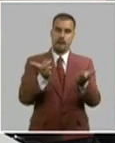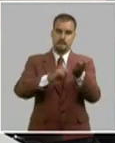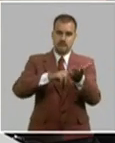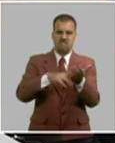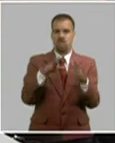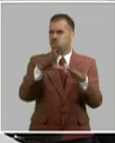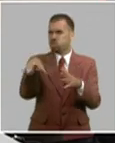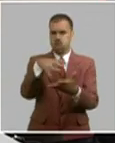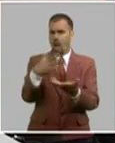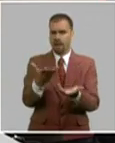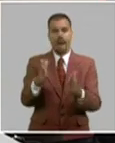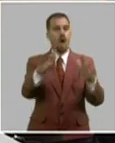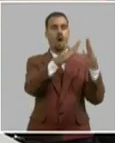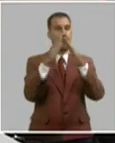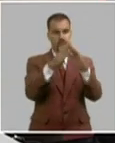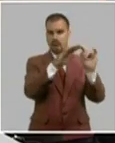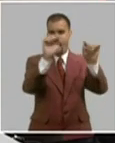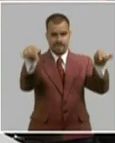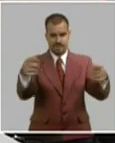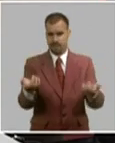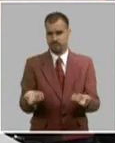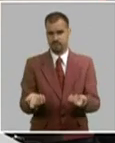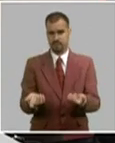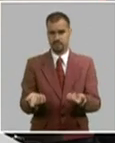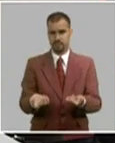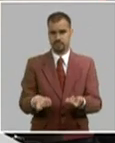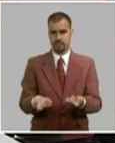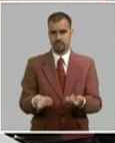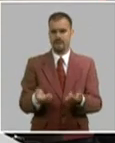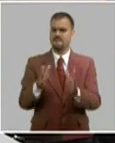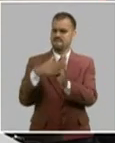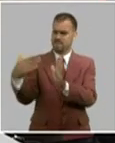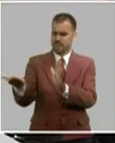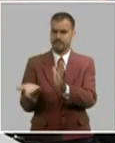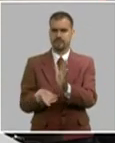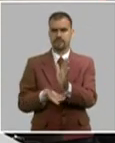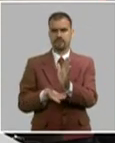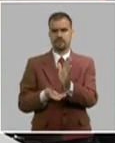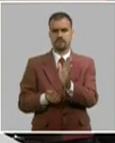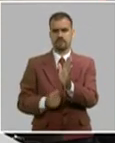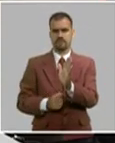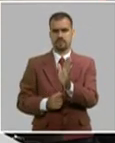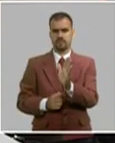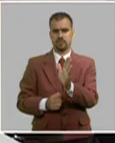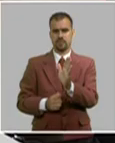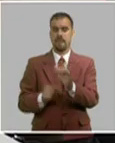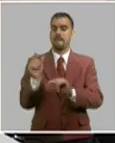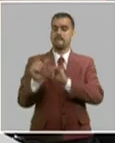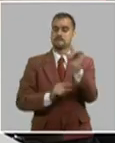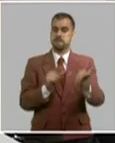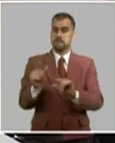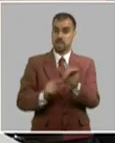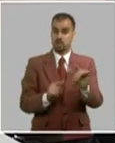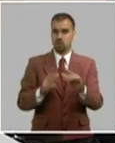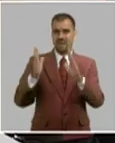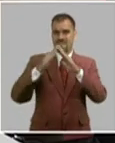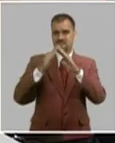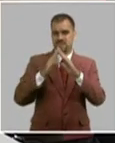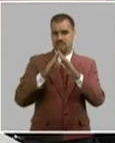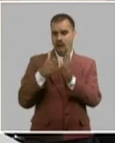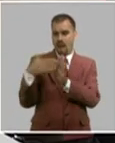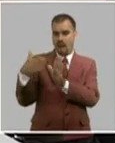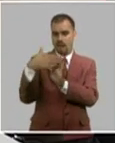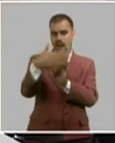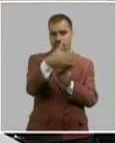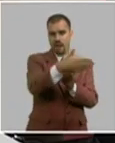comunidad, llevarlo a todos los que, a nuestros vecinos, a todos los que están al lado nuestro, llevar esta defensa